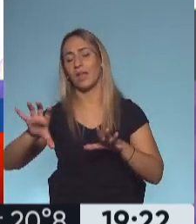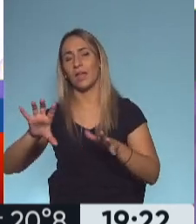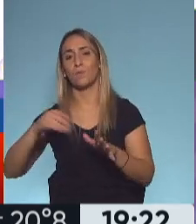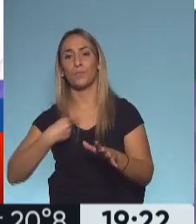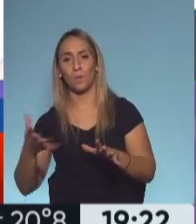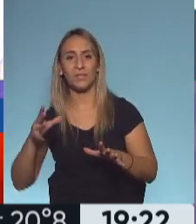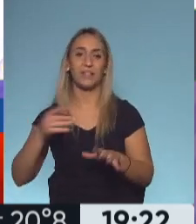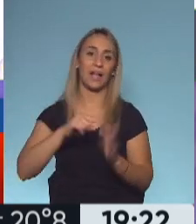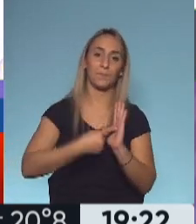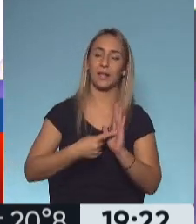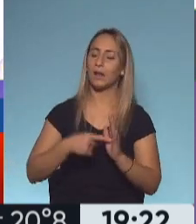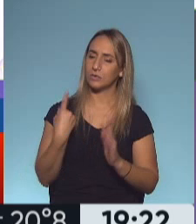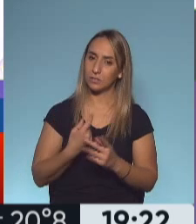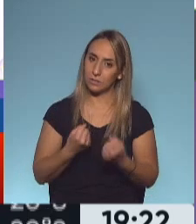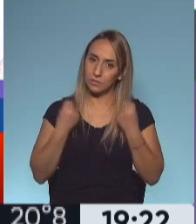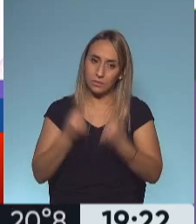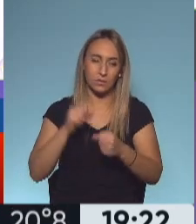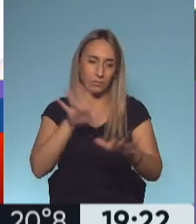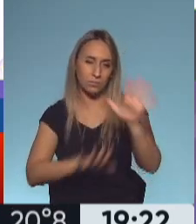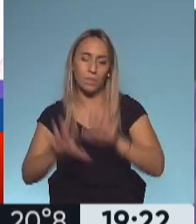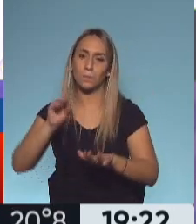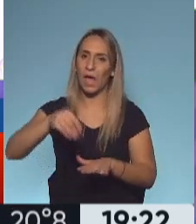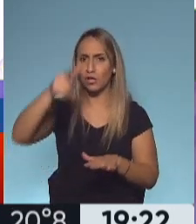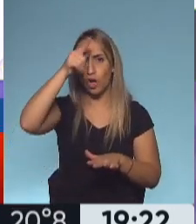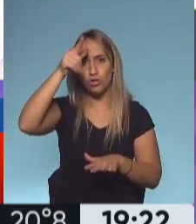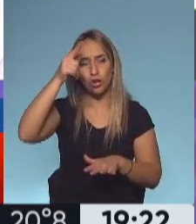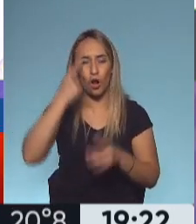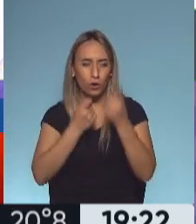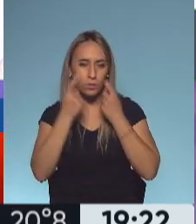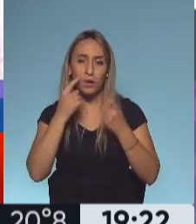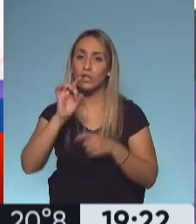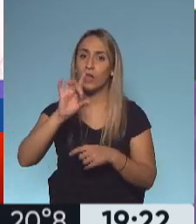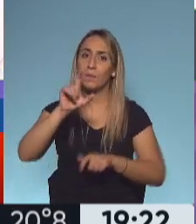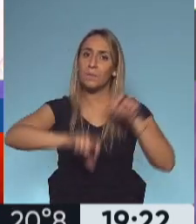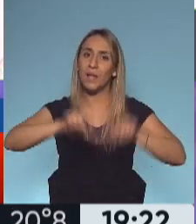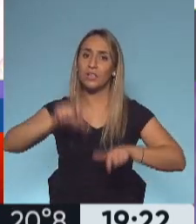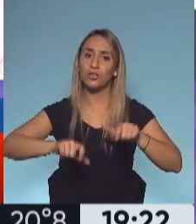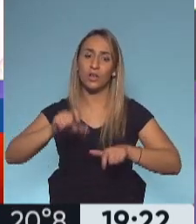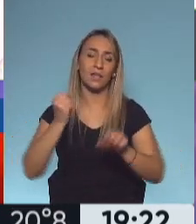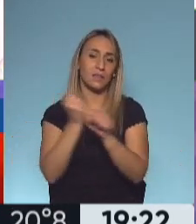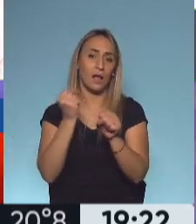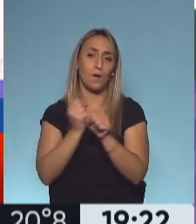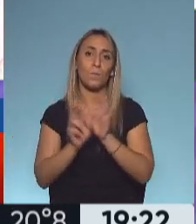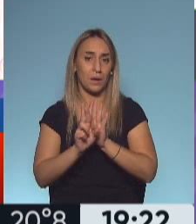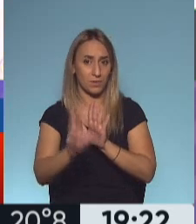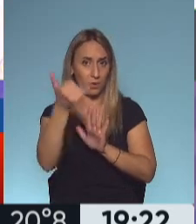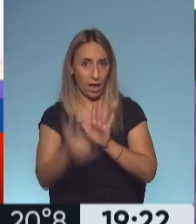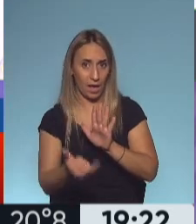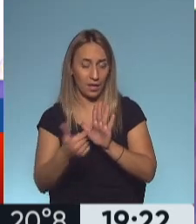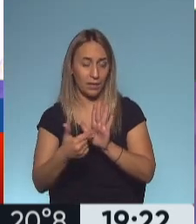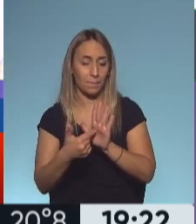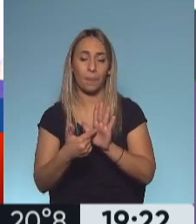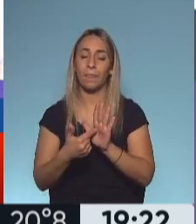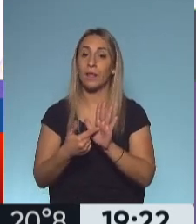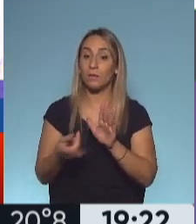intensificando permanentemente y estimulando los controles para que solo las personas que tienen permiso para tomar el